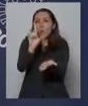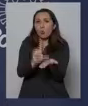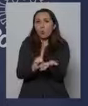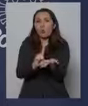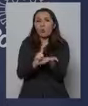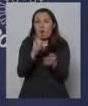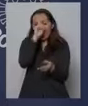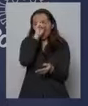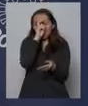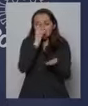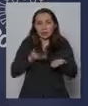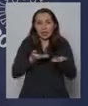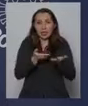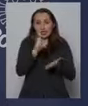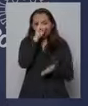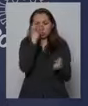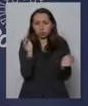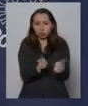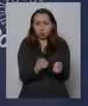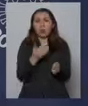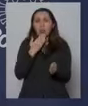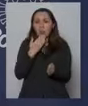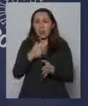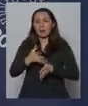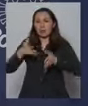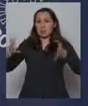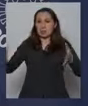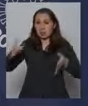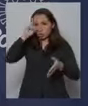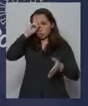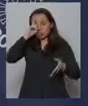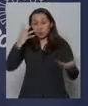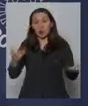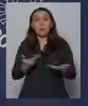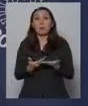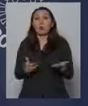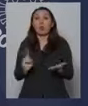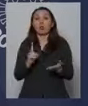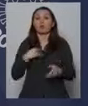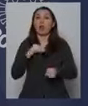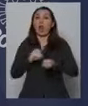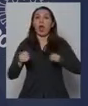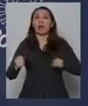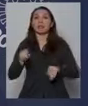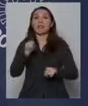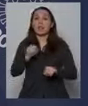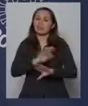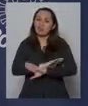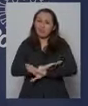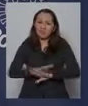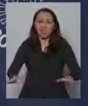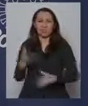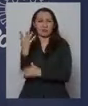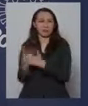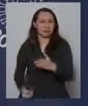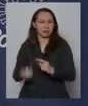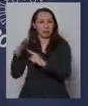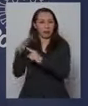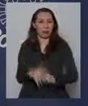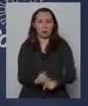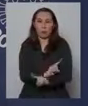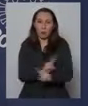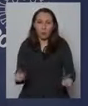establecimientos, tanto de atención primaria como de hospitales. Y es por eso que no solamente hago un llamado a que esto se termine de una vez por